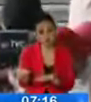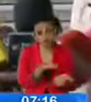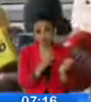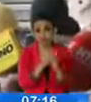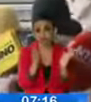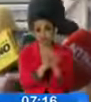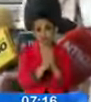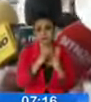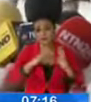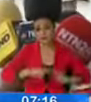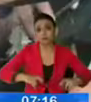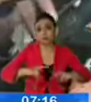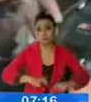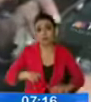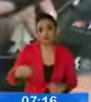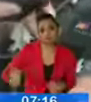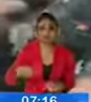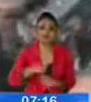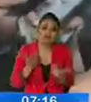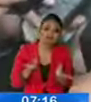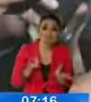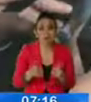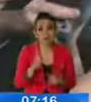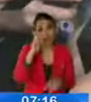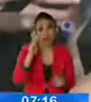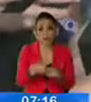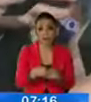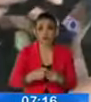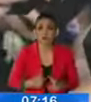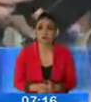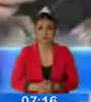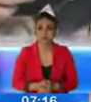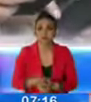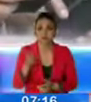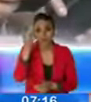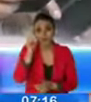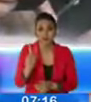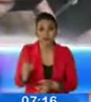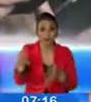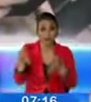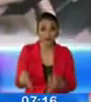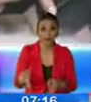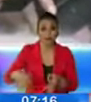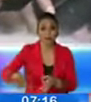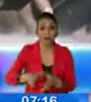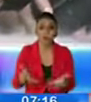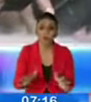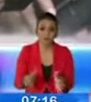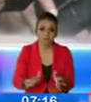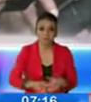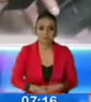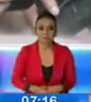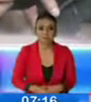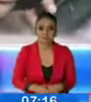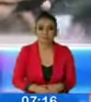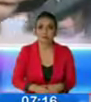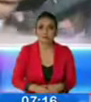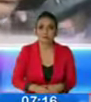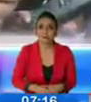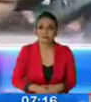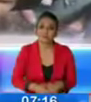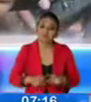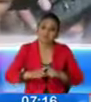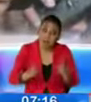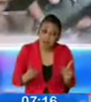vinculado en las investigaciones. De manera orgánica todavía no hemos tomado ninguna decisión. Yo más bien pondero la